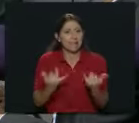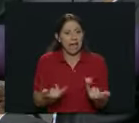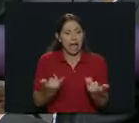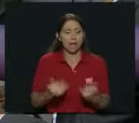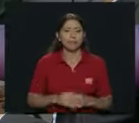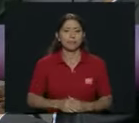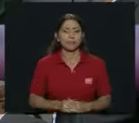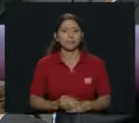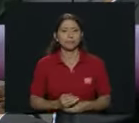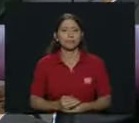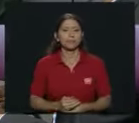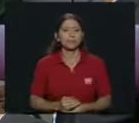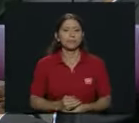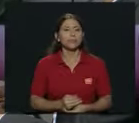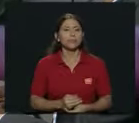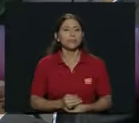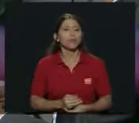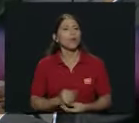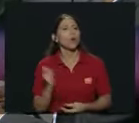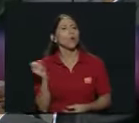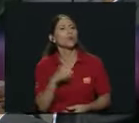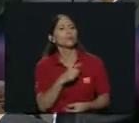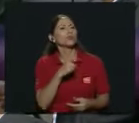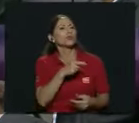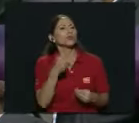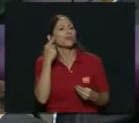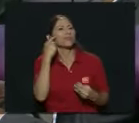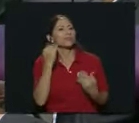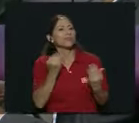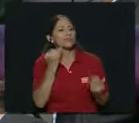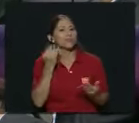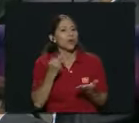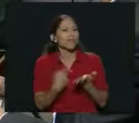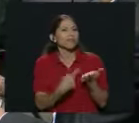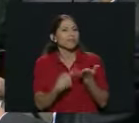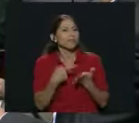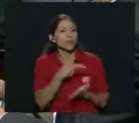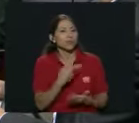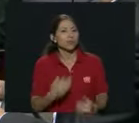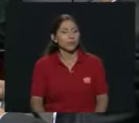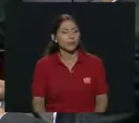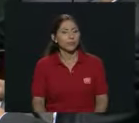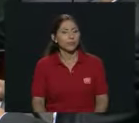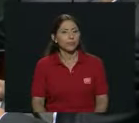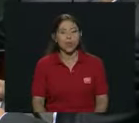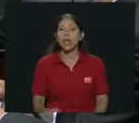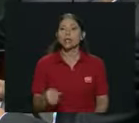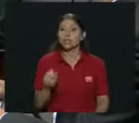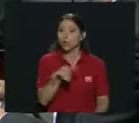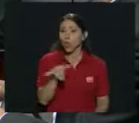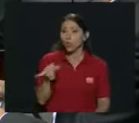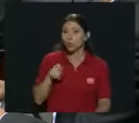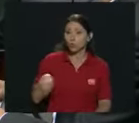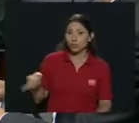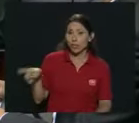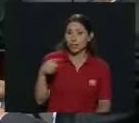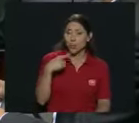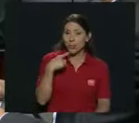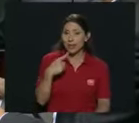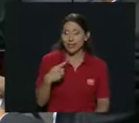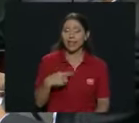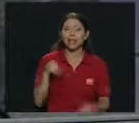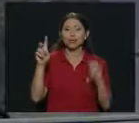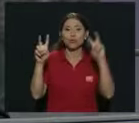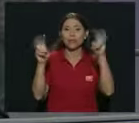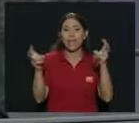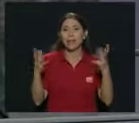este programa. ¿Cuál es su balance general, Roxana, sobre esto? Sí, me parece que, como ustedes lo plantean, es un tema